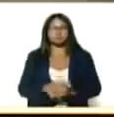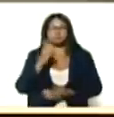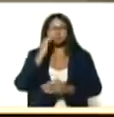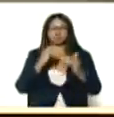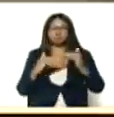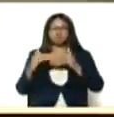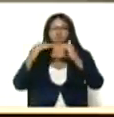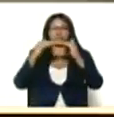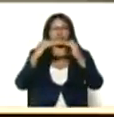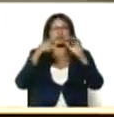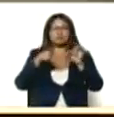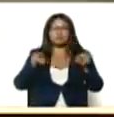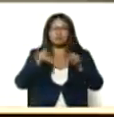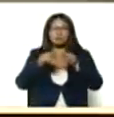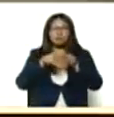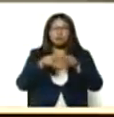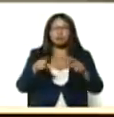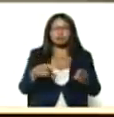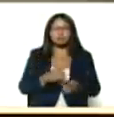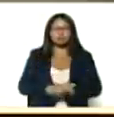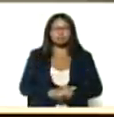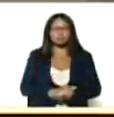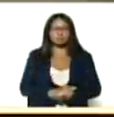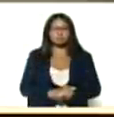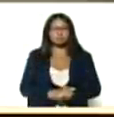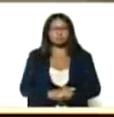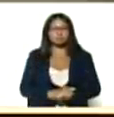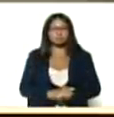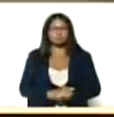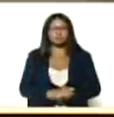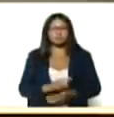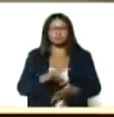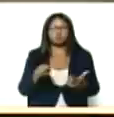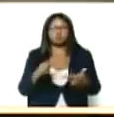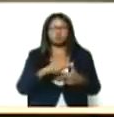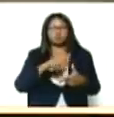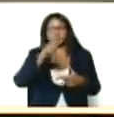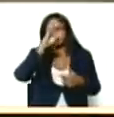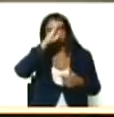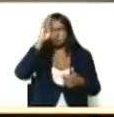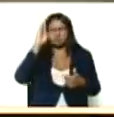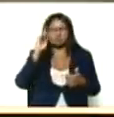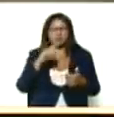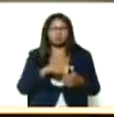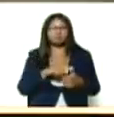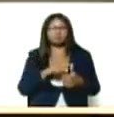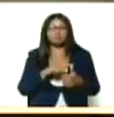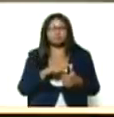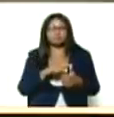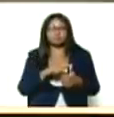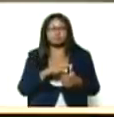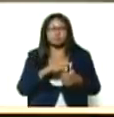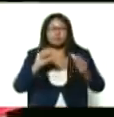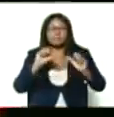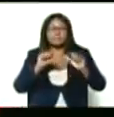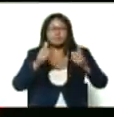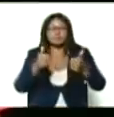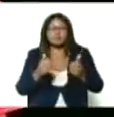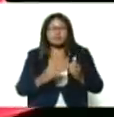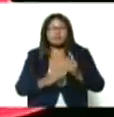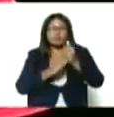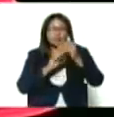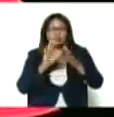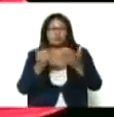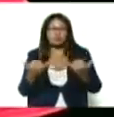género. Esta comisión está integrada por Diosdado Cabello, quien la dirigirá, preside